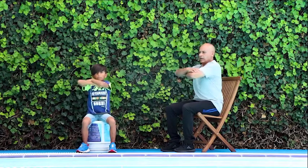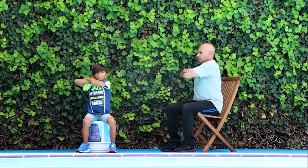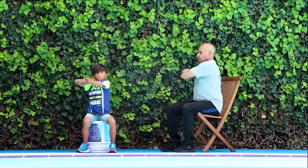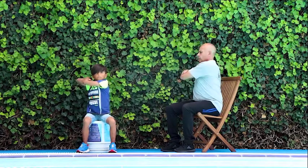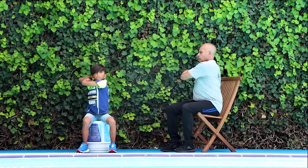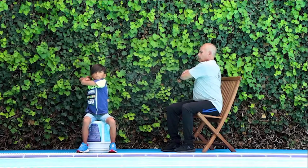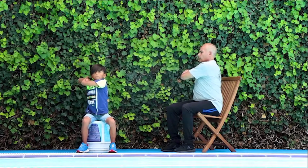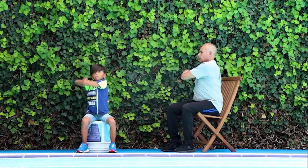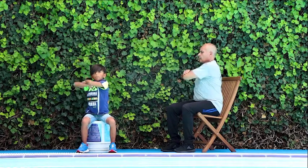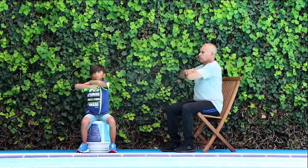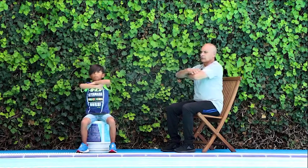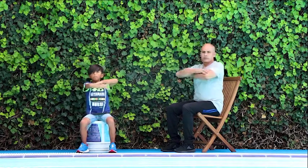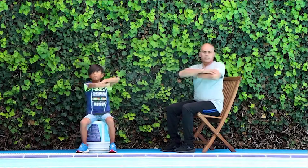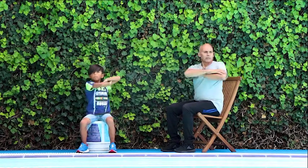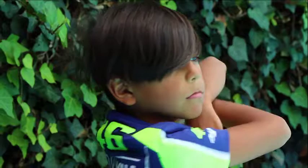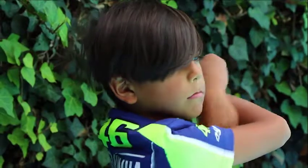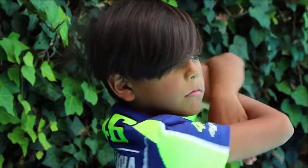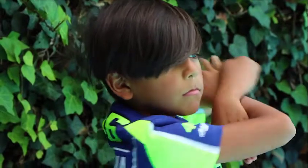Bien,